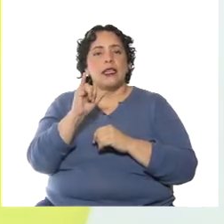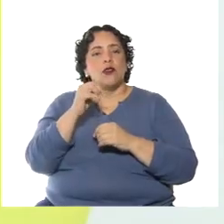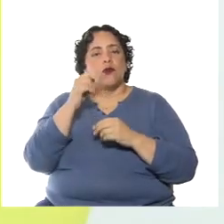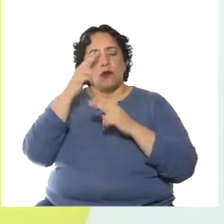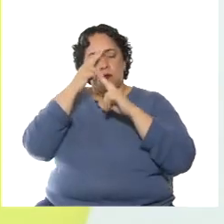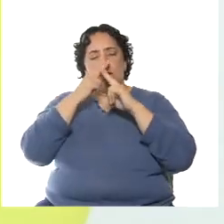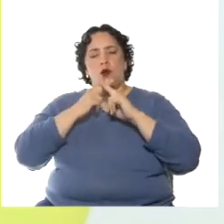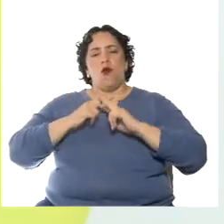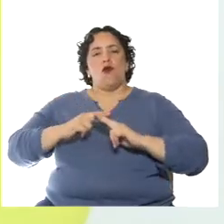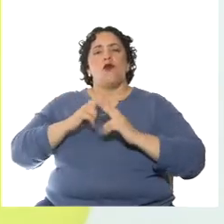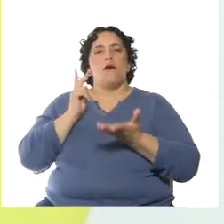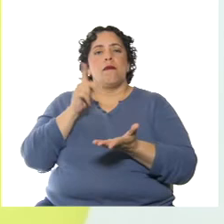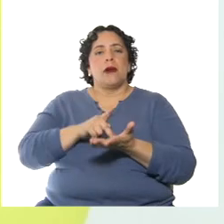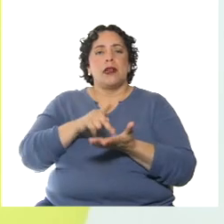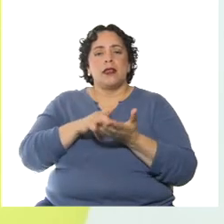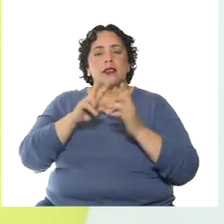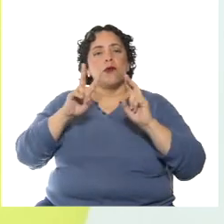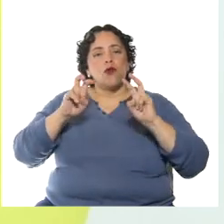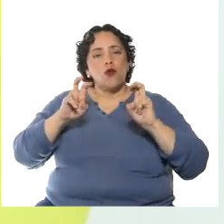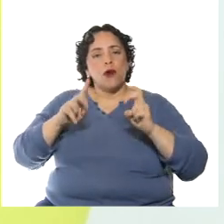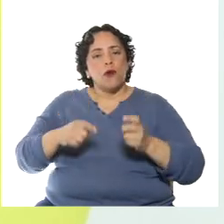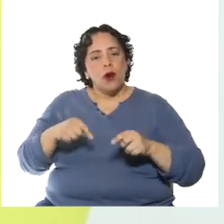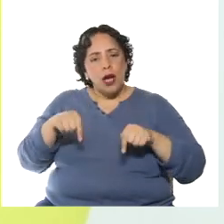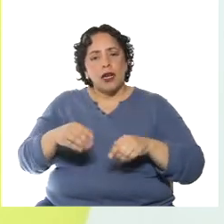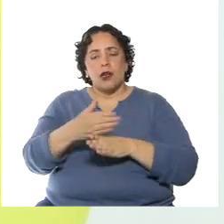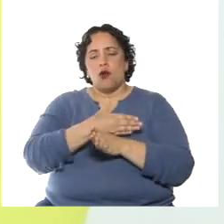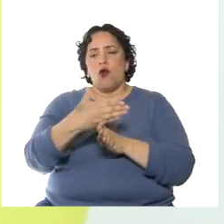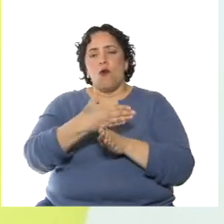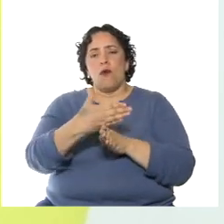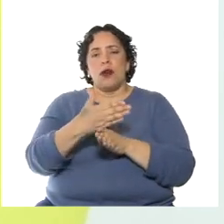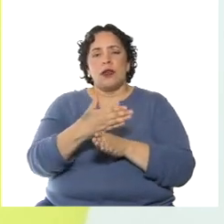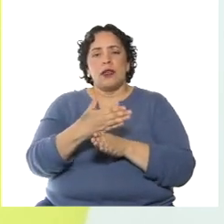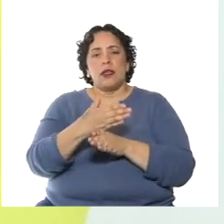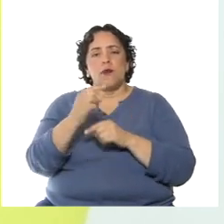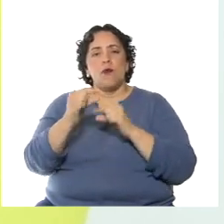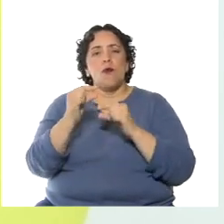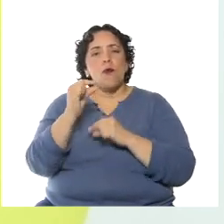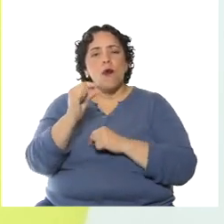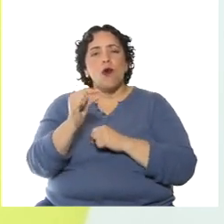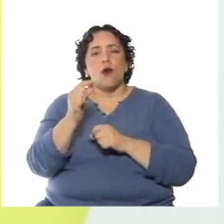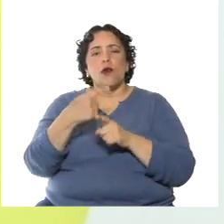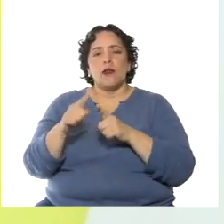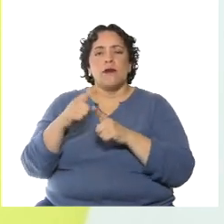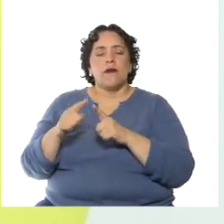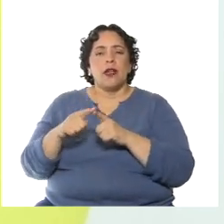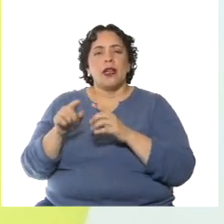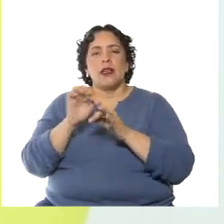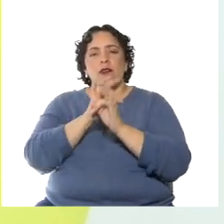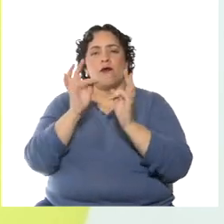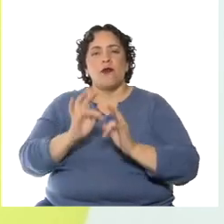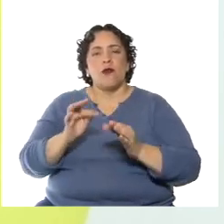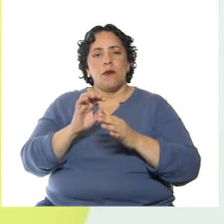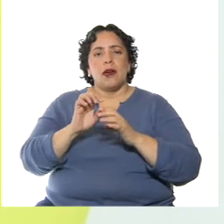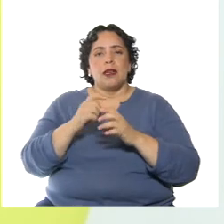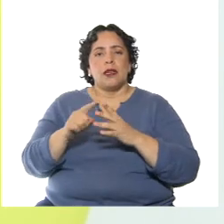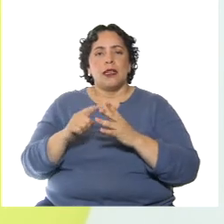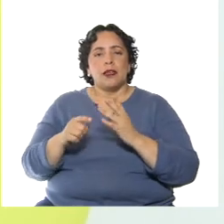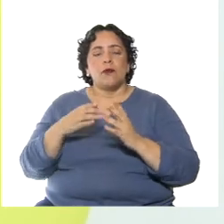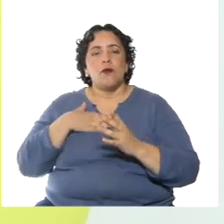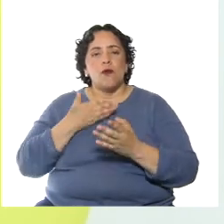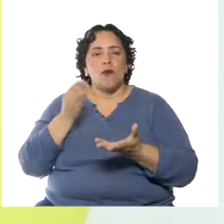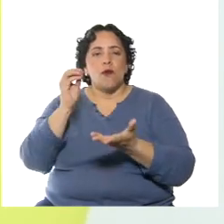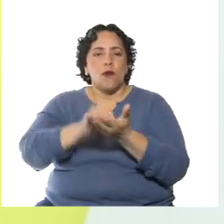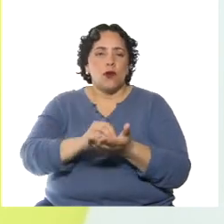aquí nuevamente para compartir un poco sobre las diferentes estrategias y recursos que pusimos